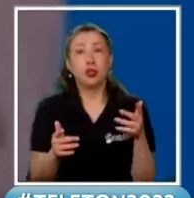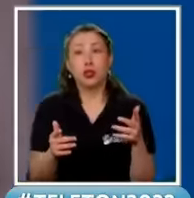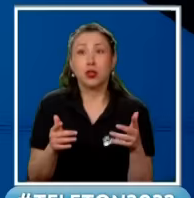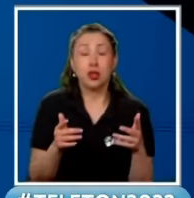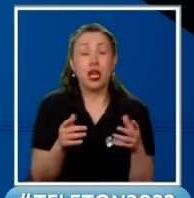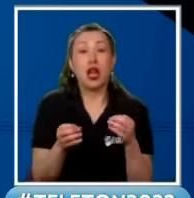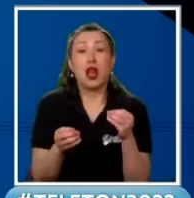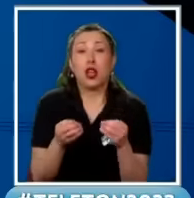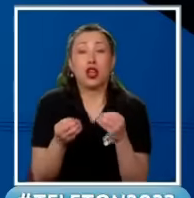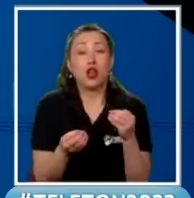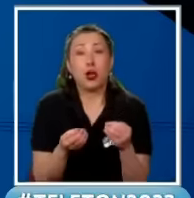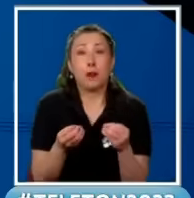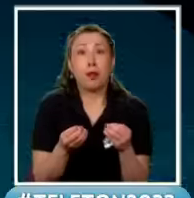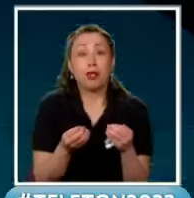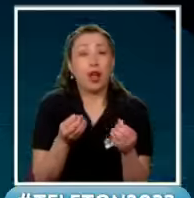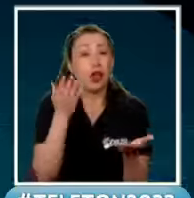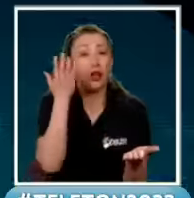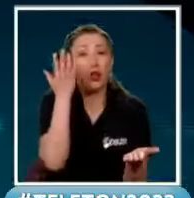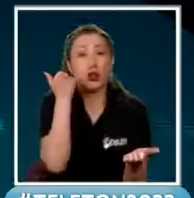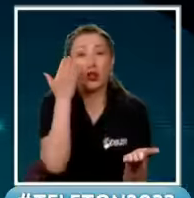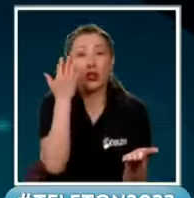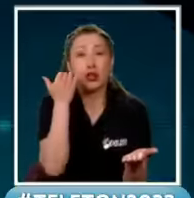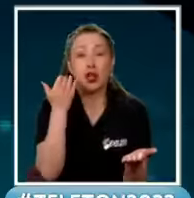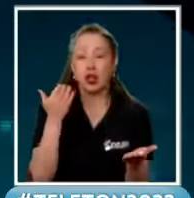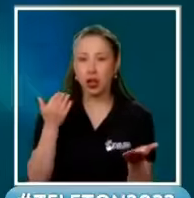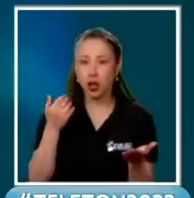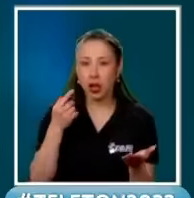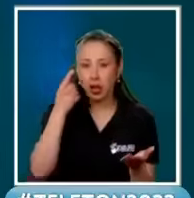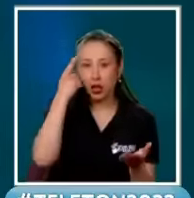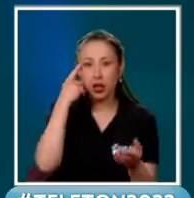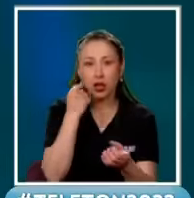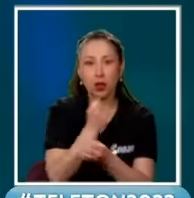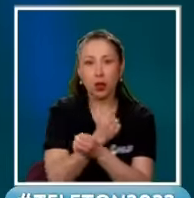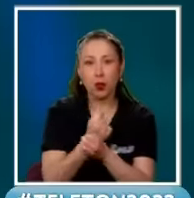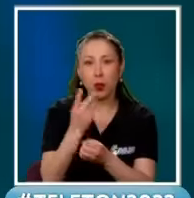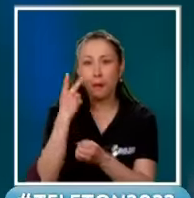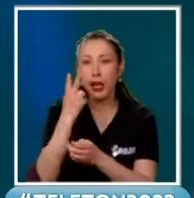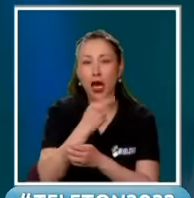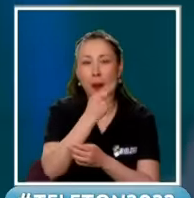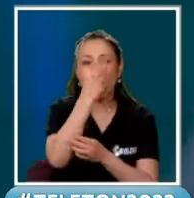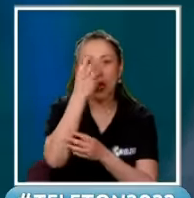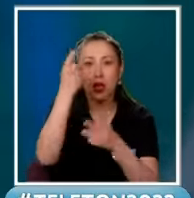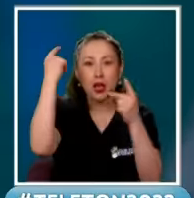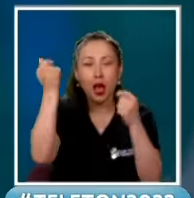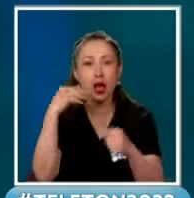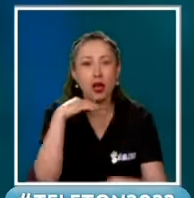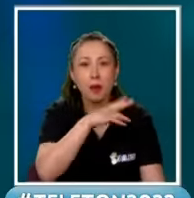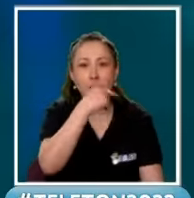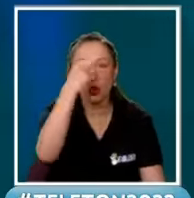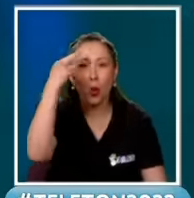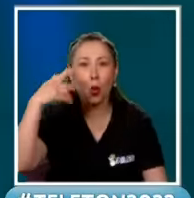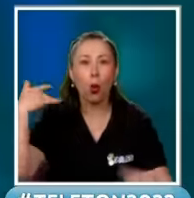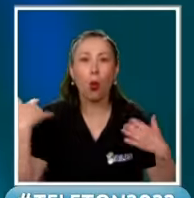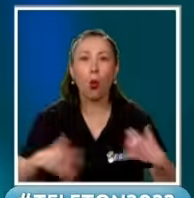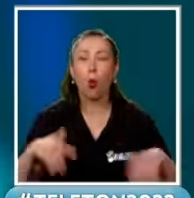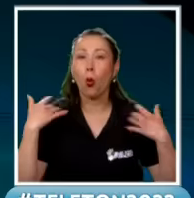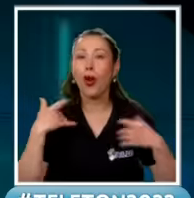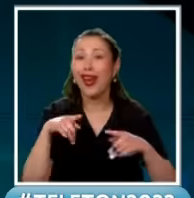que peor? No se sabe. No lo puedo creer, pero mira cómo se maquilla de rápido. Éramos chat igual.